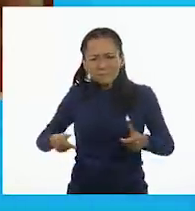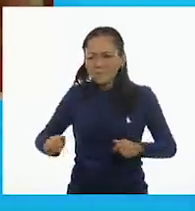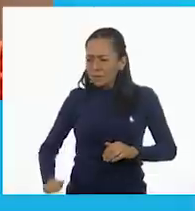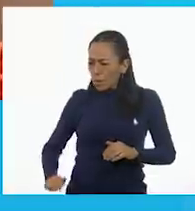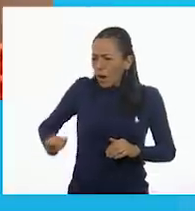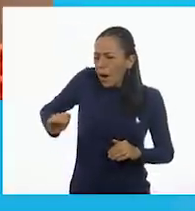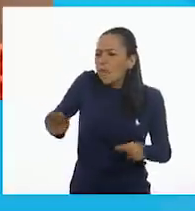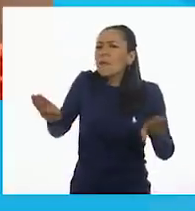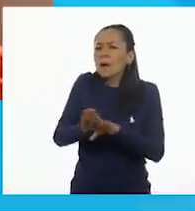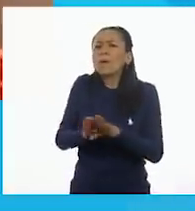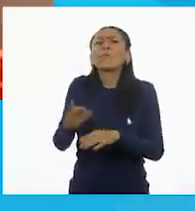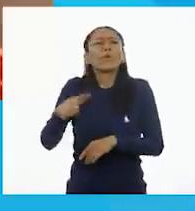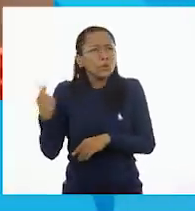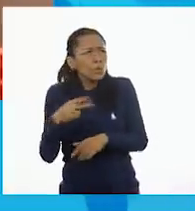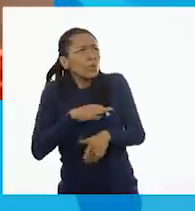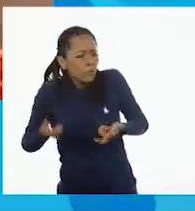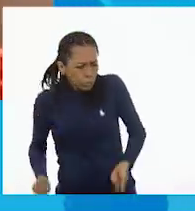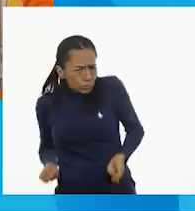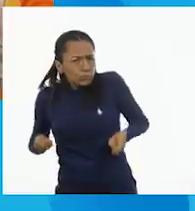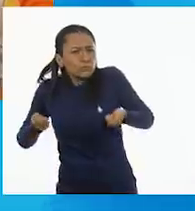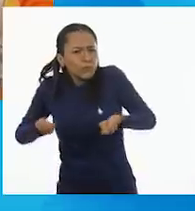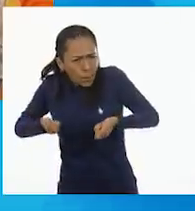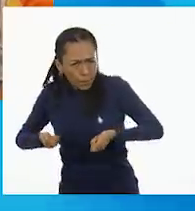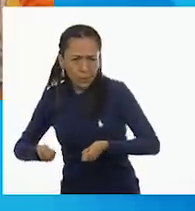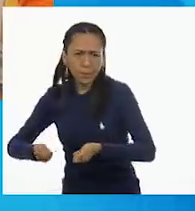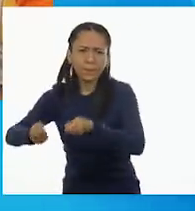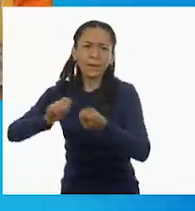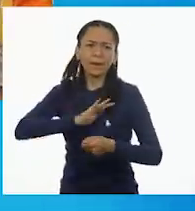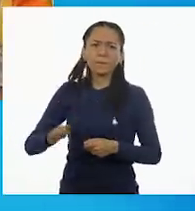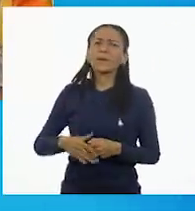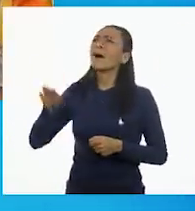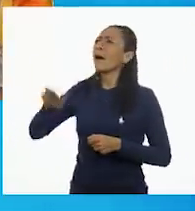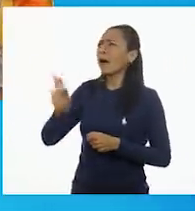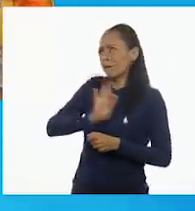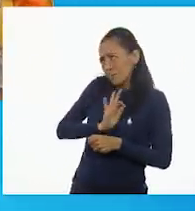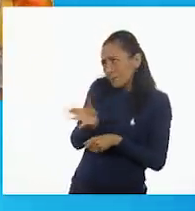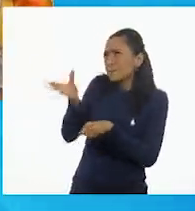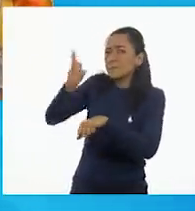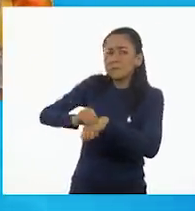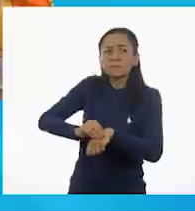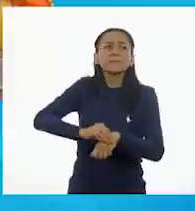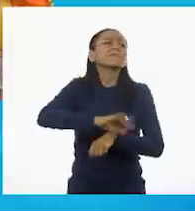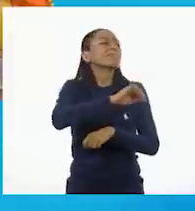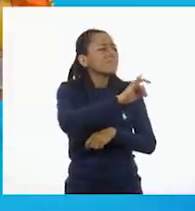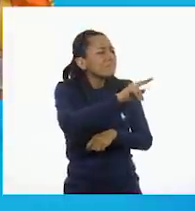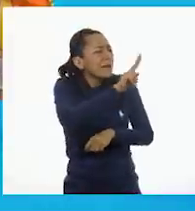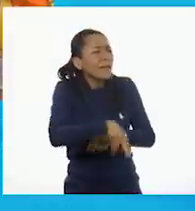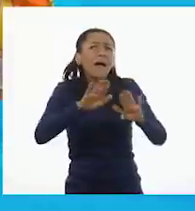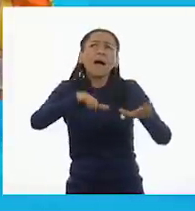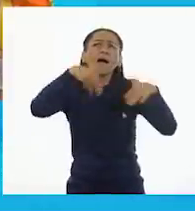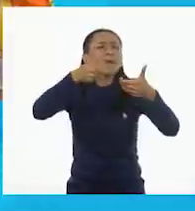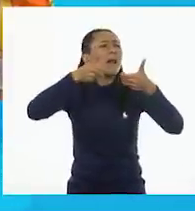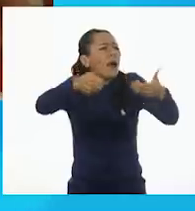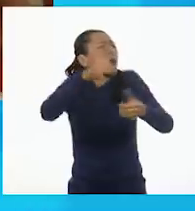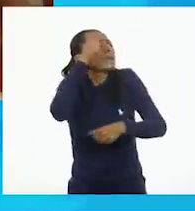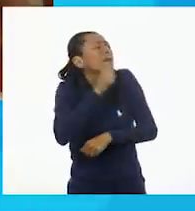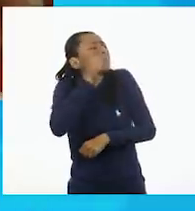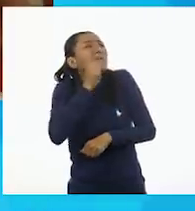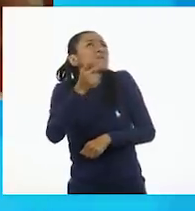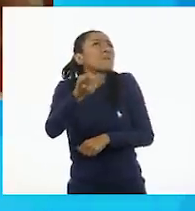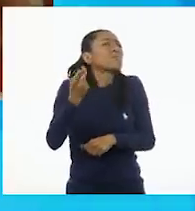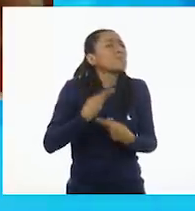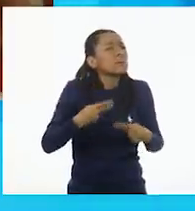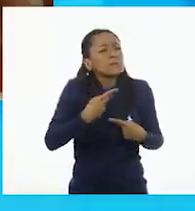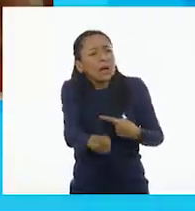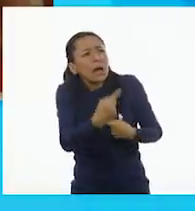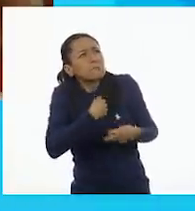cada esquina. Déjenos intentarlo una vez, señora. Además, en la calle la gente siempre se ofrece a ayudarme. Por favor, ma. Juan Luis, ponte